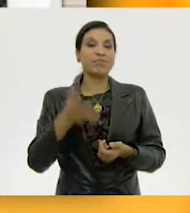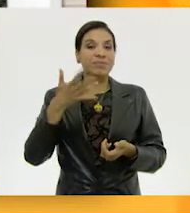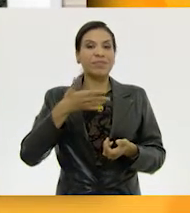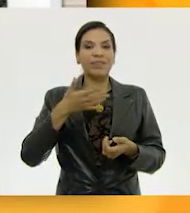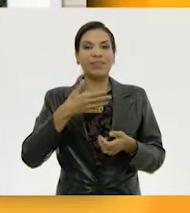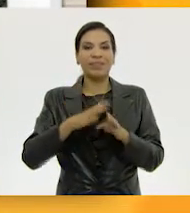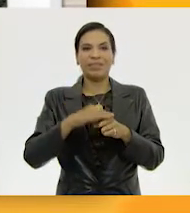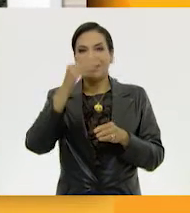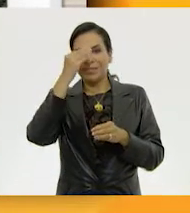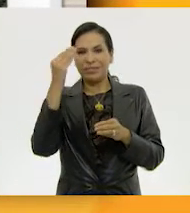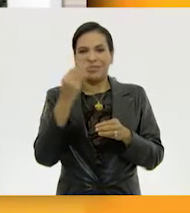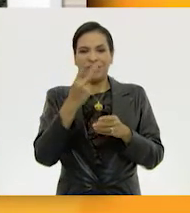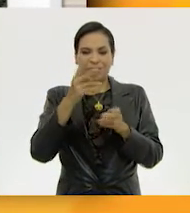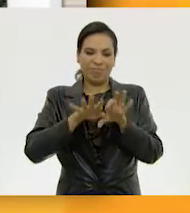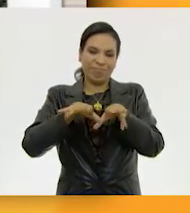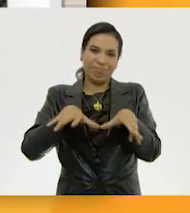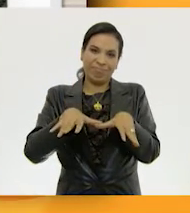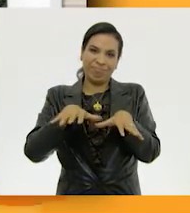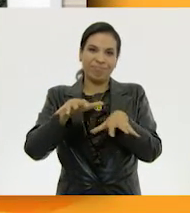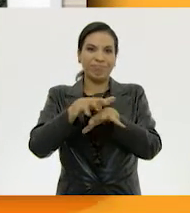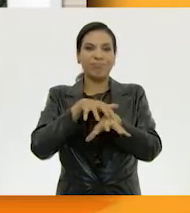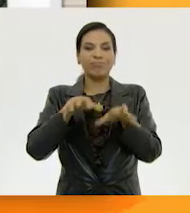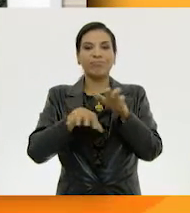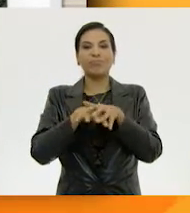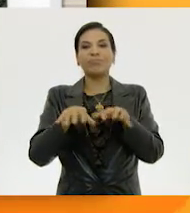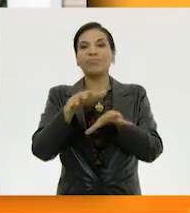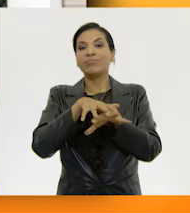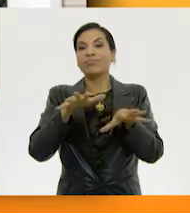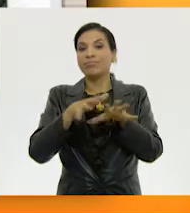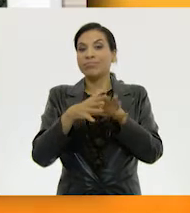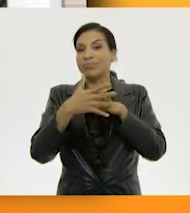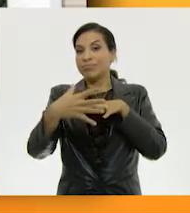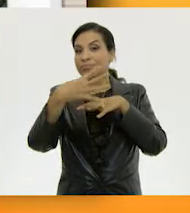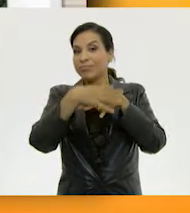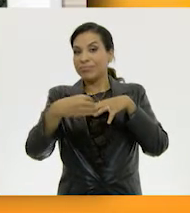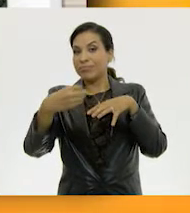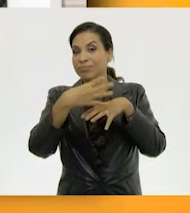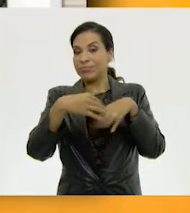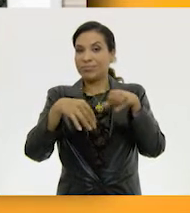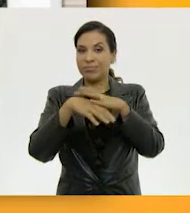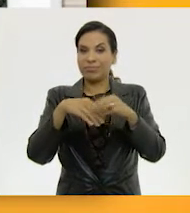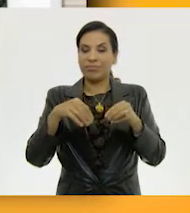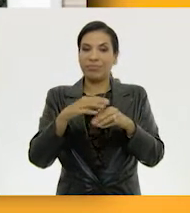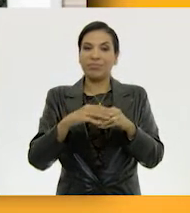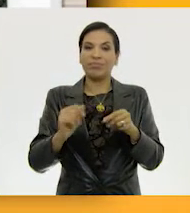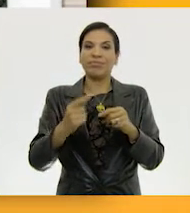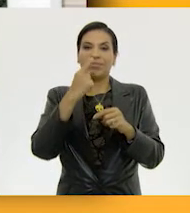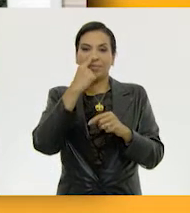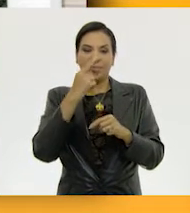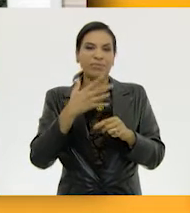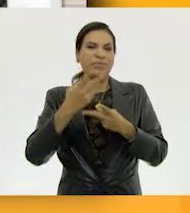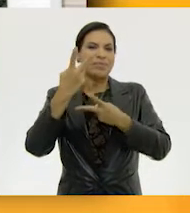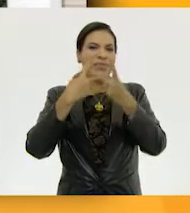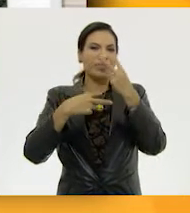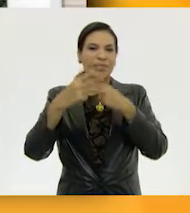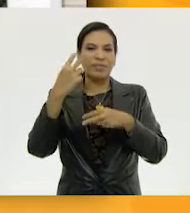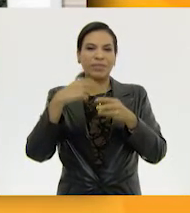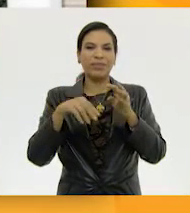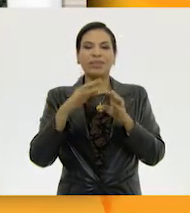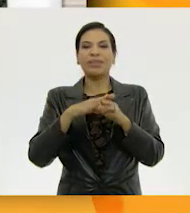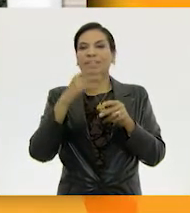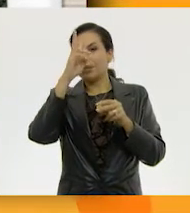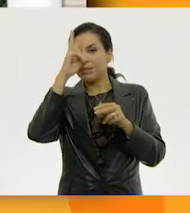Tiene chuecos ambos pies y las patas muy peludas, y en las narices le brotan